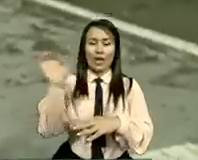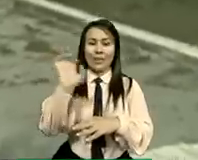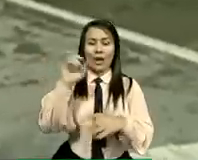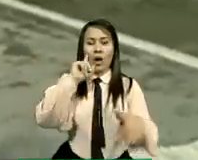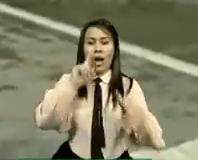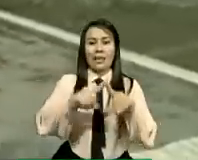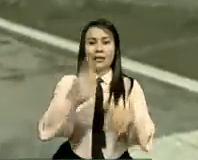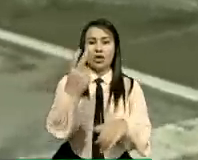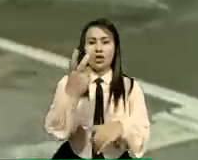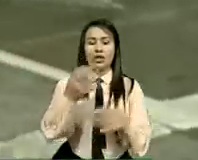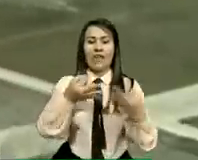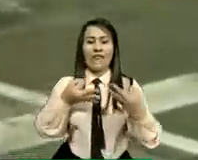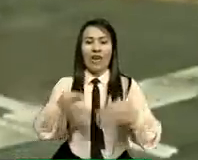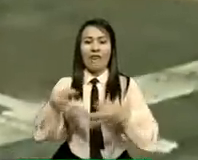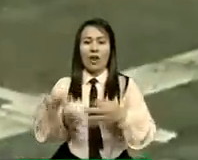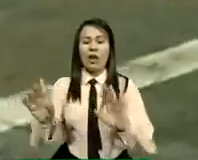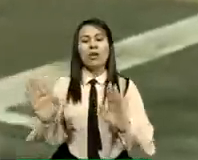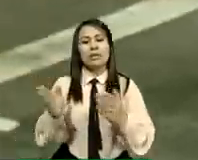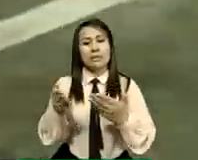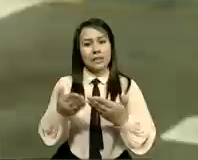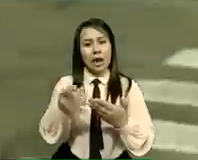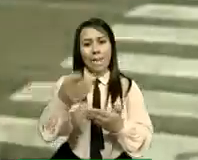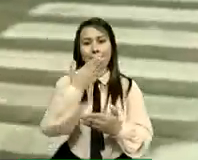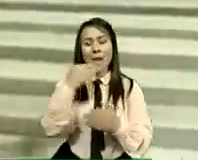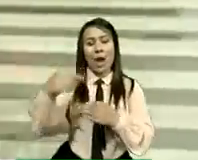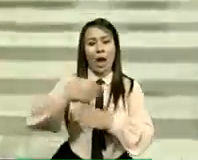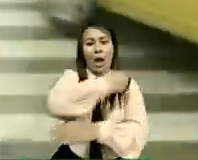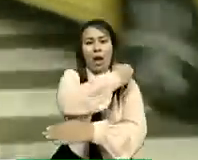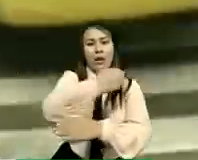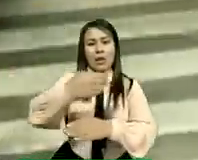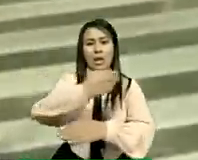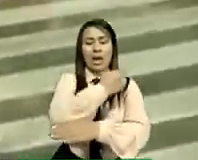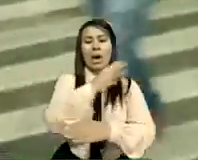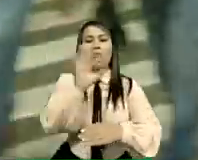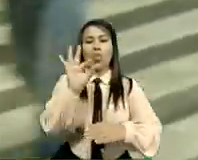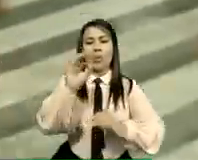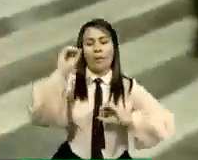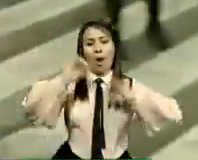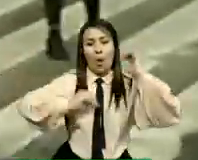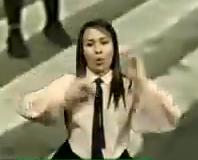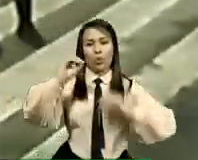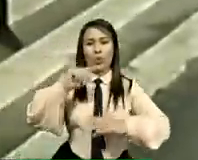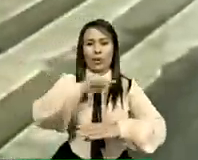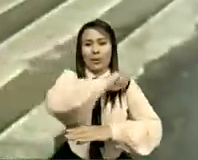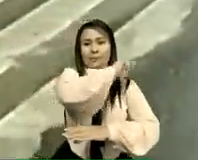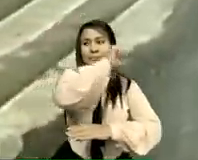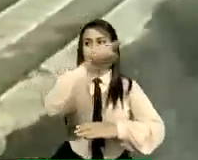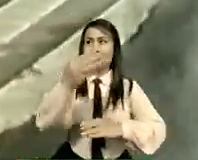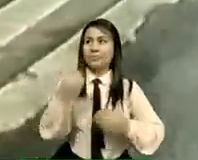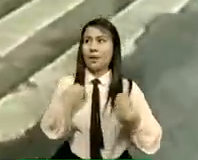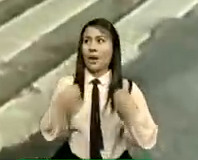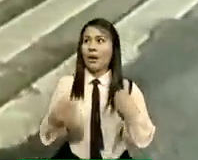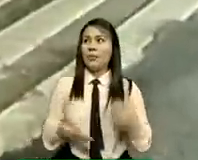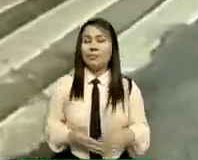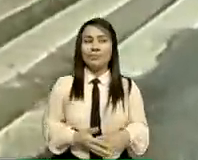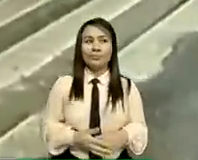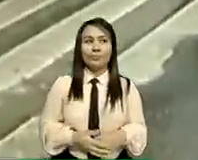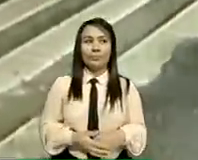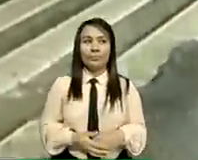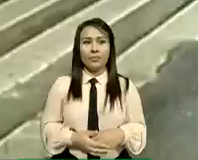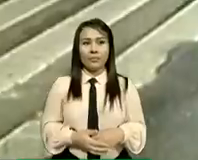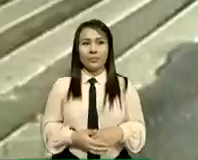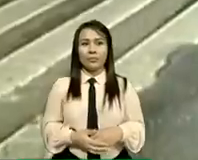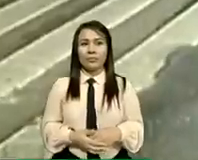tomar esta nueva ruta alterna, que es la calle 9 de octubre, con giro de izquierdo hacia la calle Pedro Moncayo. Listo, ingeniero Freddy